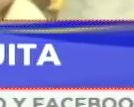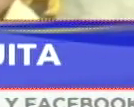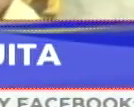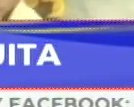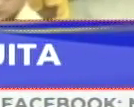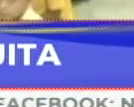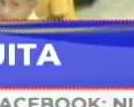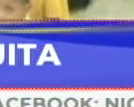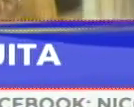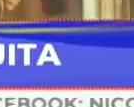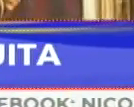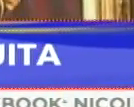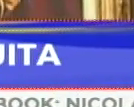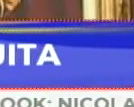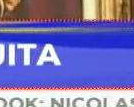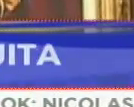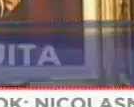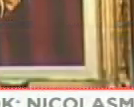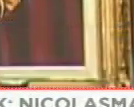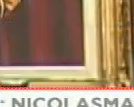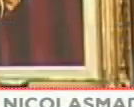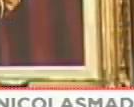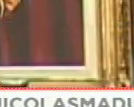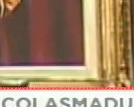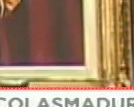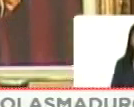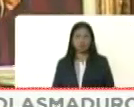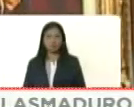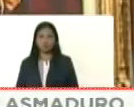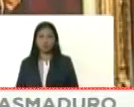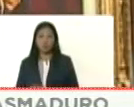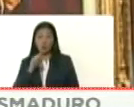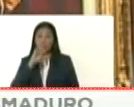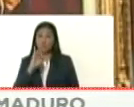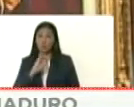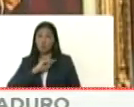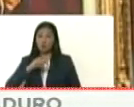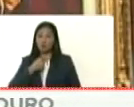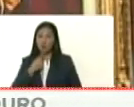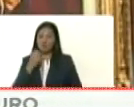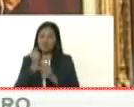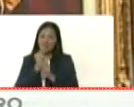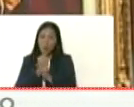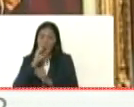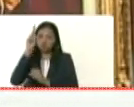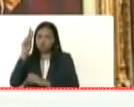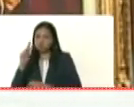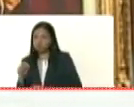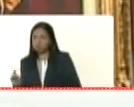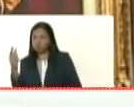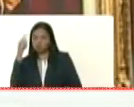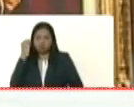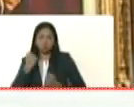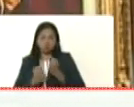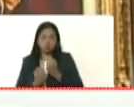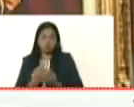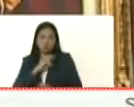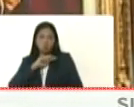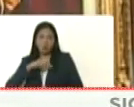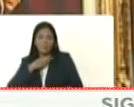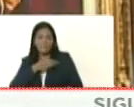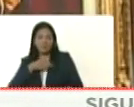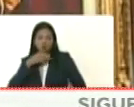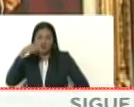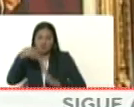pase, presidente. Bueno, bien bueno. Por eso tenemos que laborar todos los días en la base.